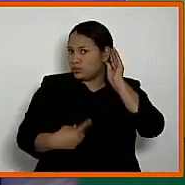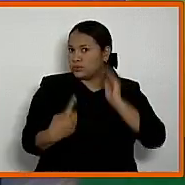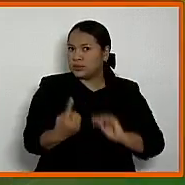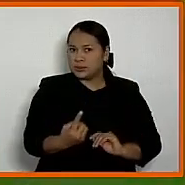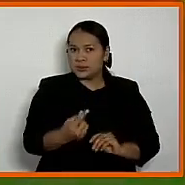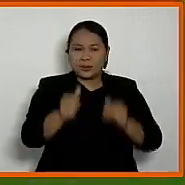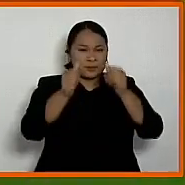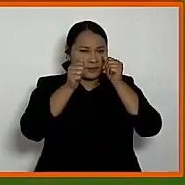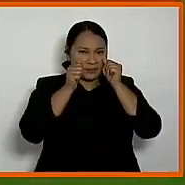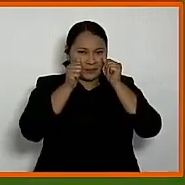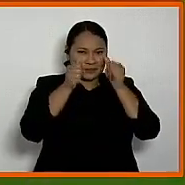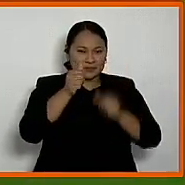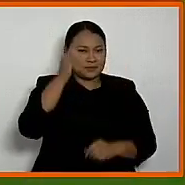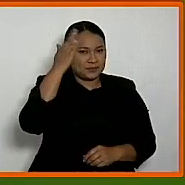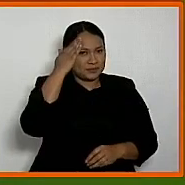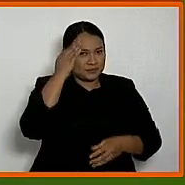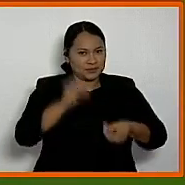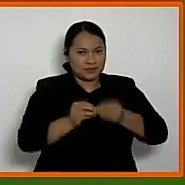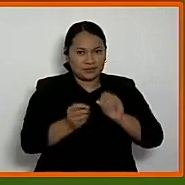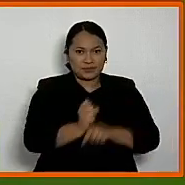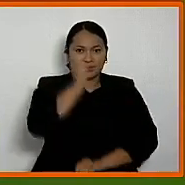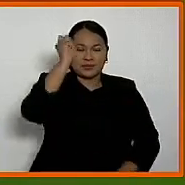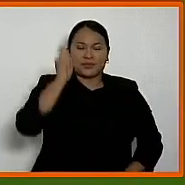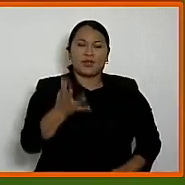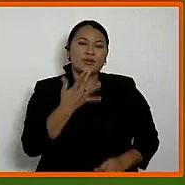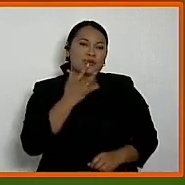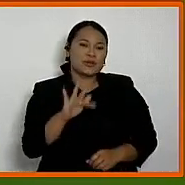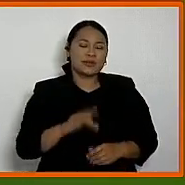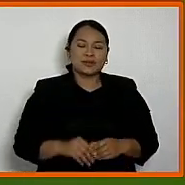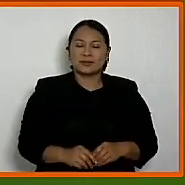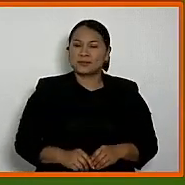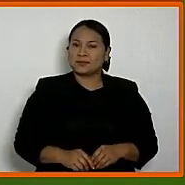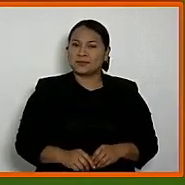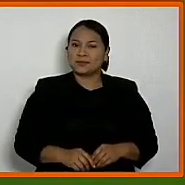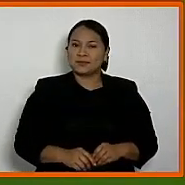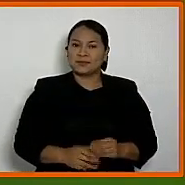tu número favorecido es... suerte.